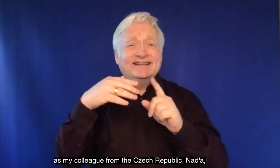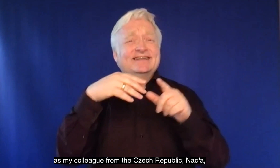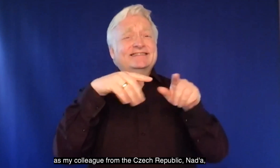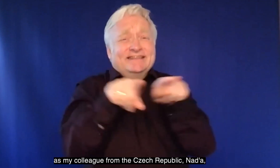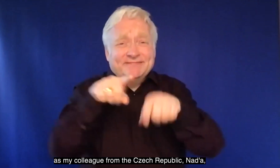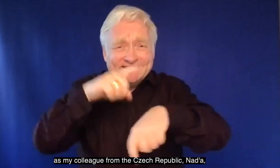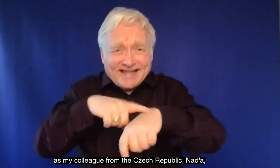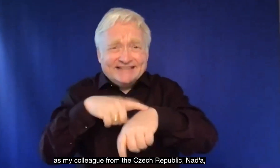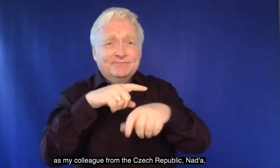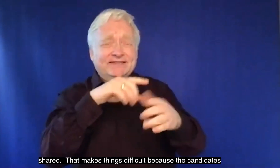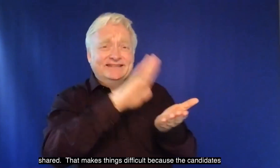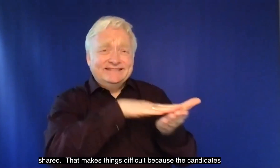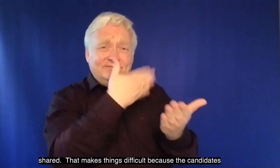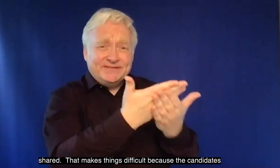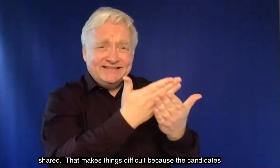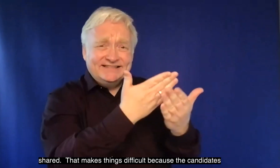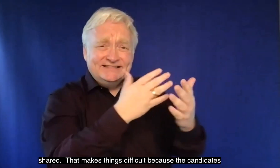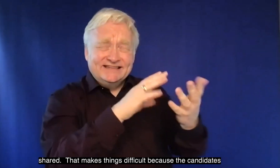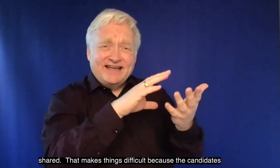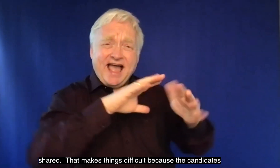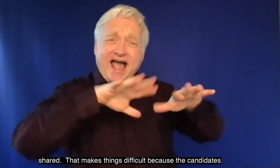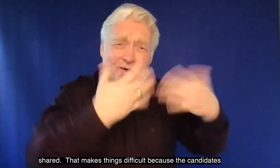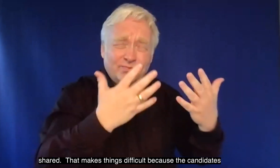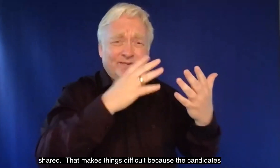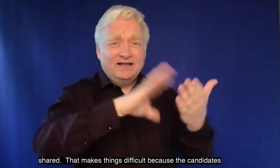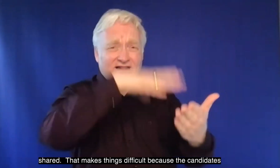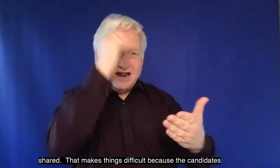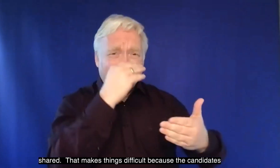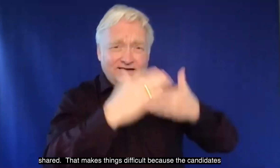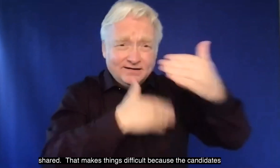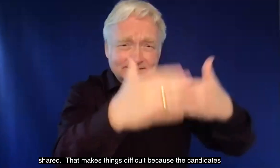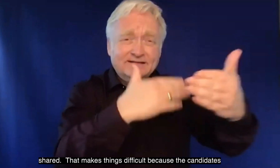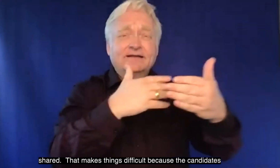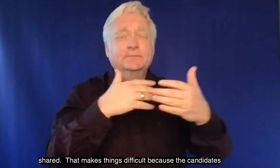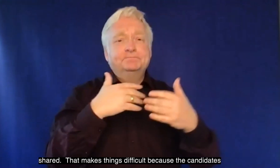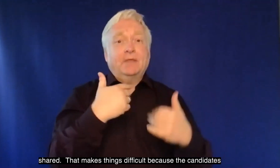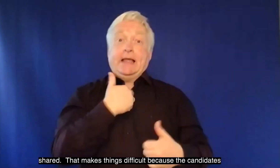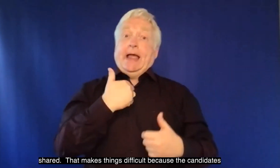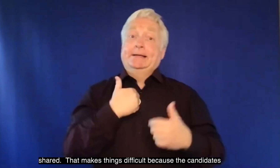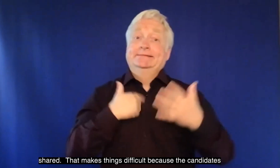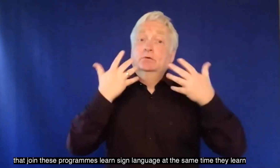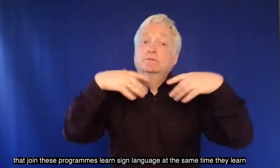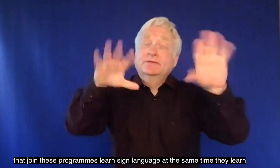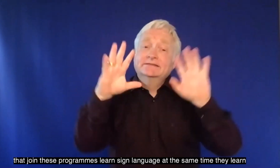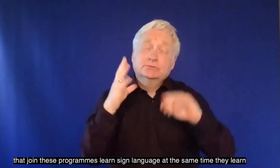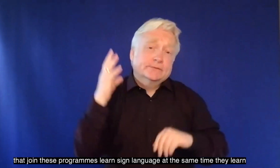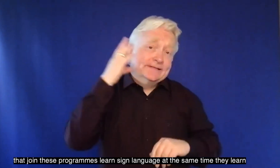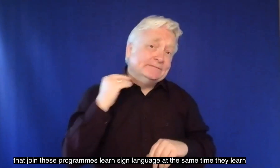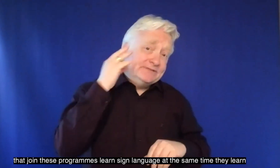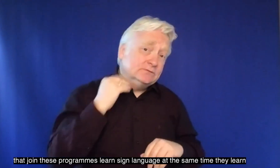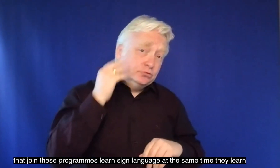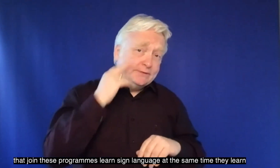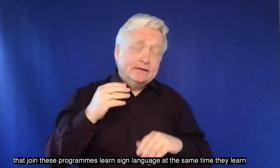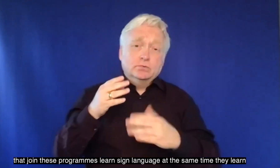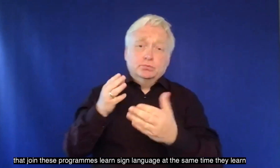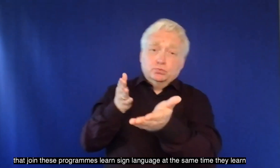que acceden a esos programas formativos aprenden la lengua de signos al mismo tiempo que están aprendiendo también técnicas de interpretación y traducción, por lo cual termina siendo